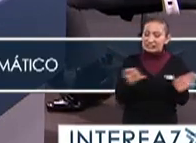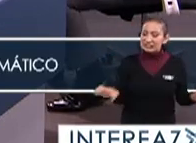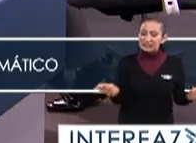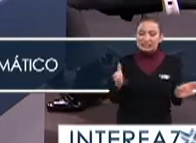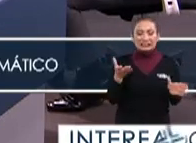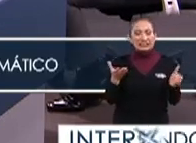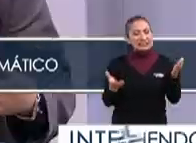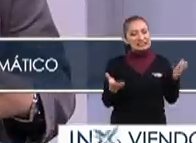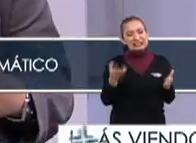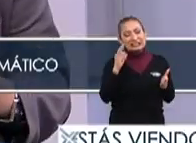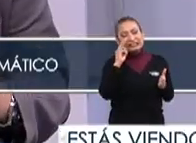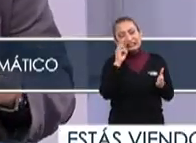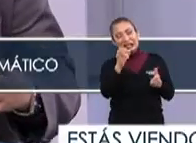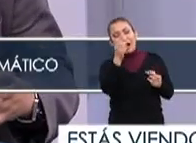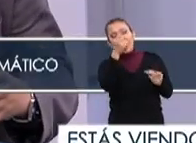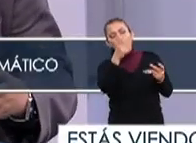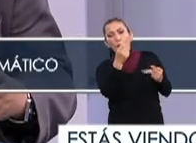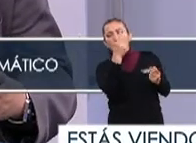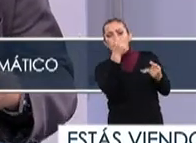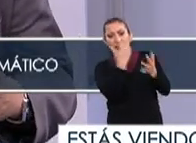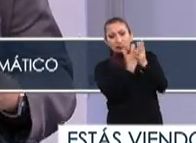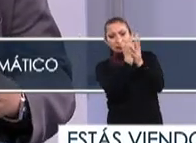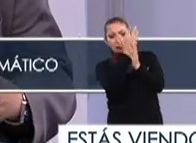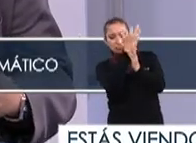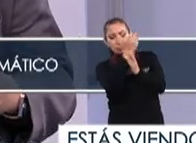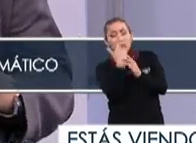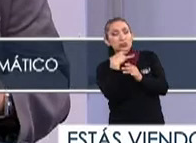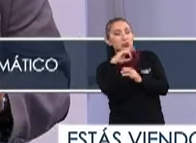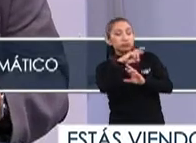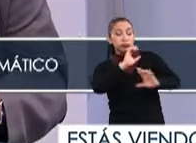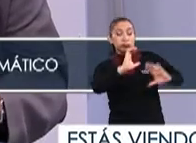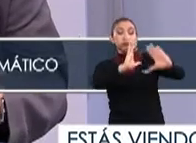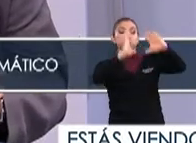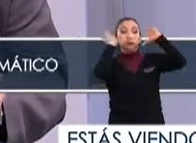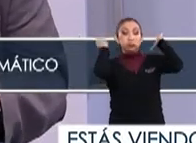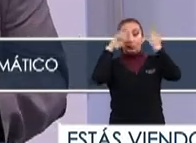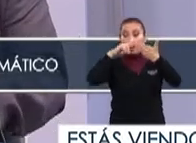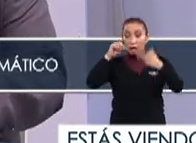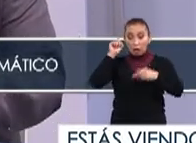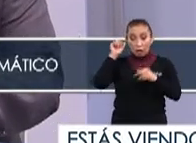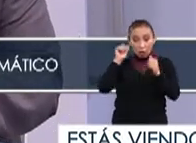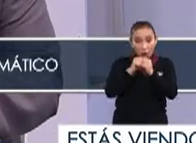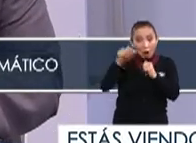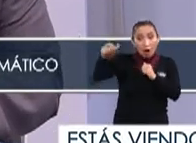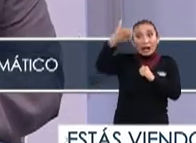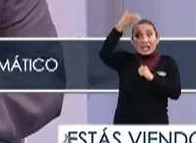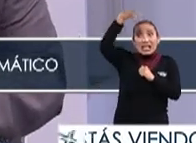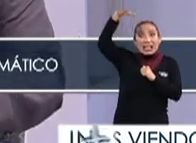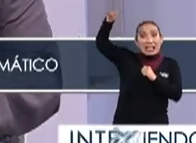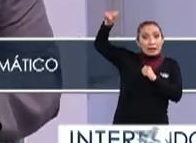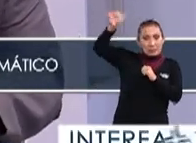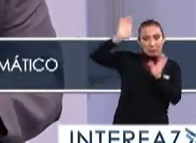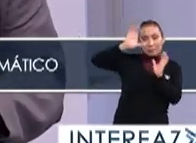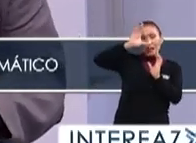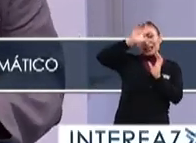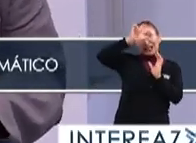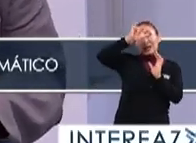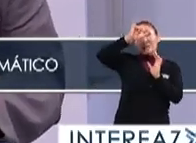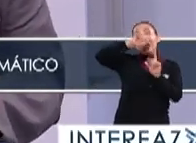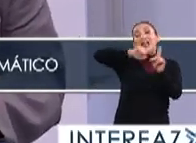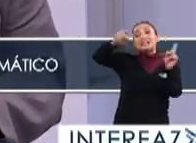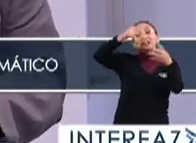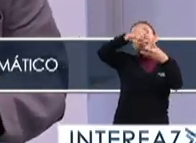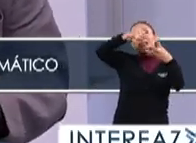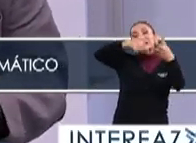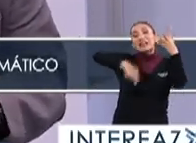porque muchas veces condiciones que son muy extremas, son muy rápidas y no están relacionadas directamente con el clima, porque hay que recordar que el clima son